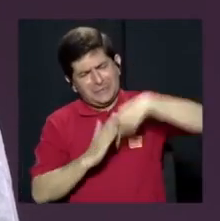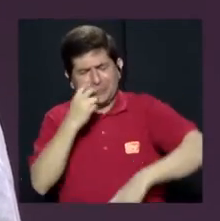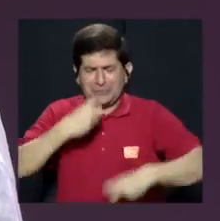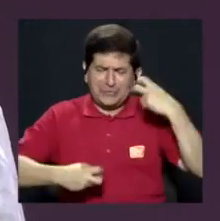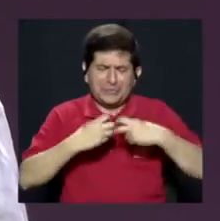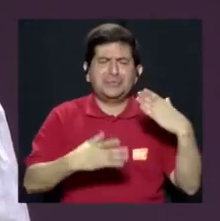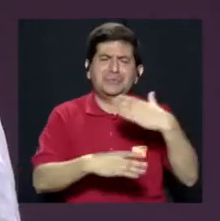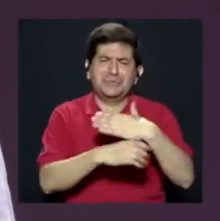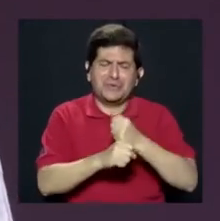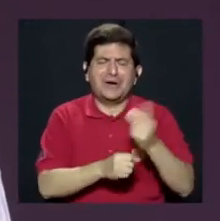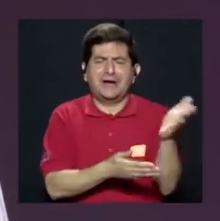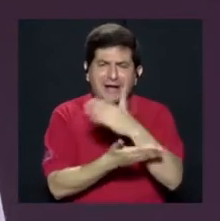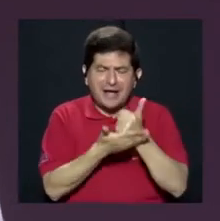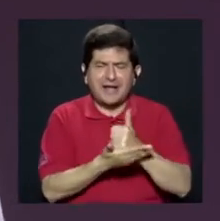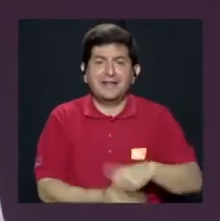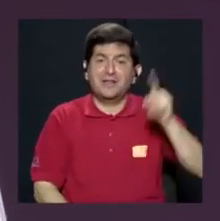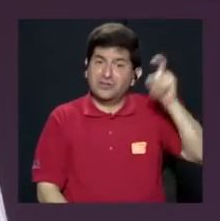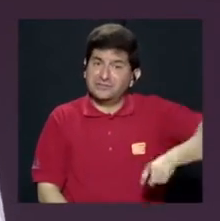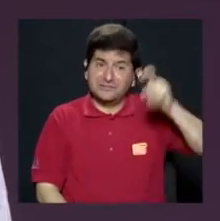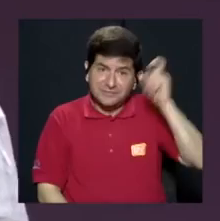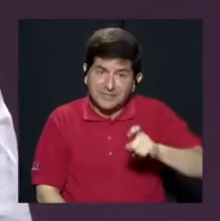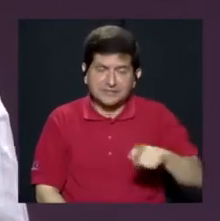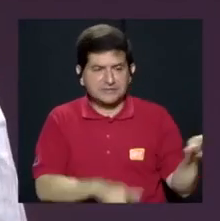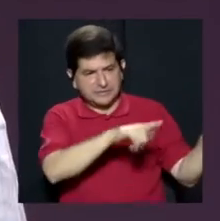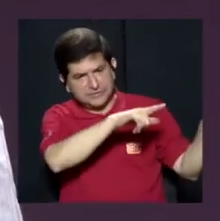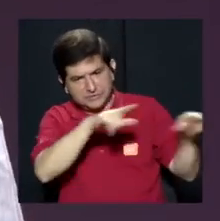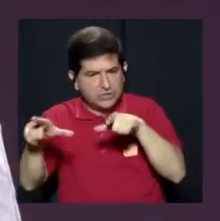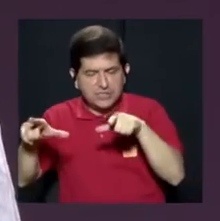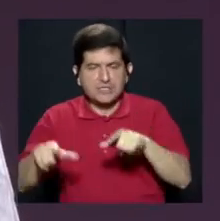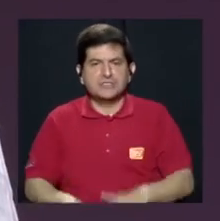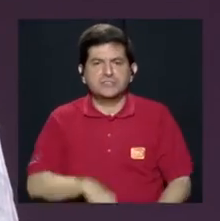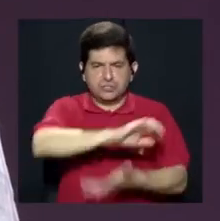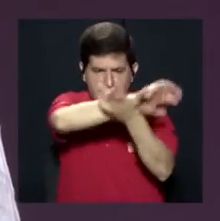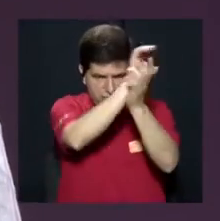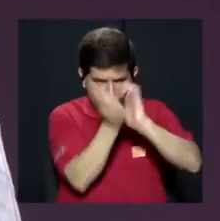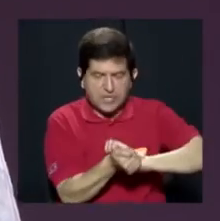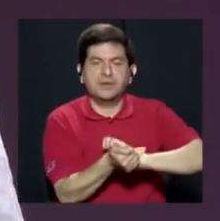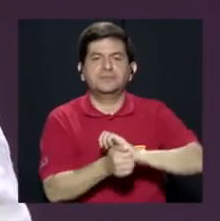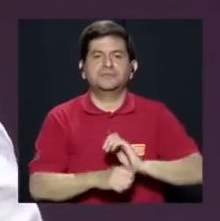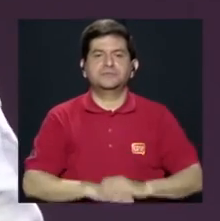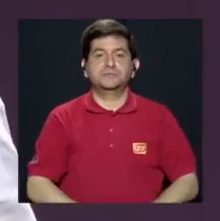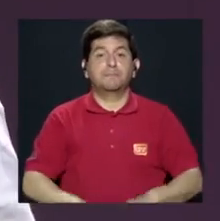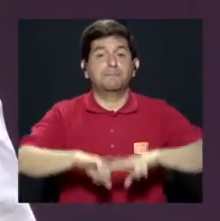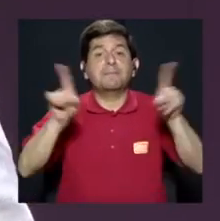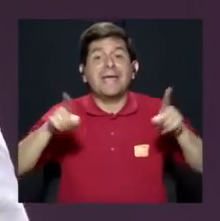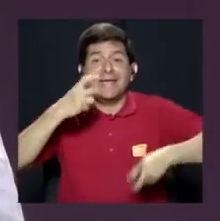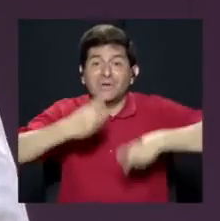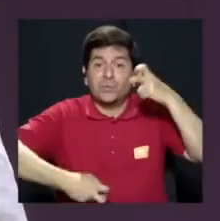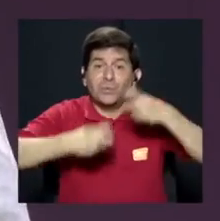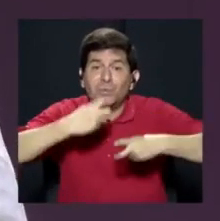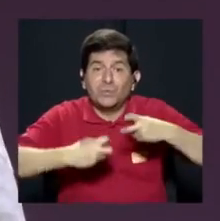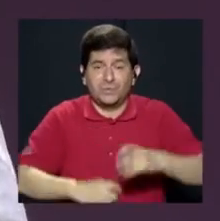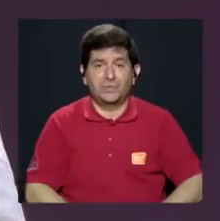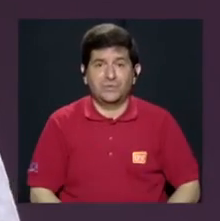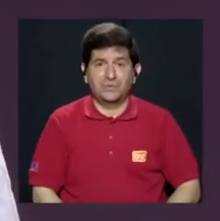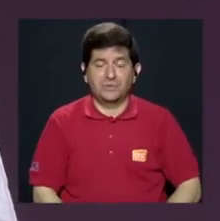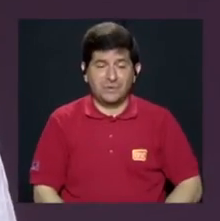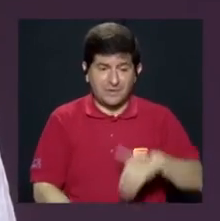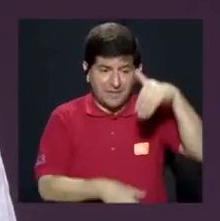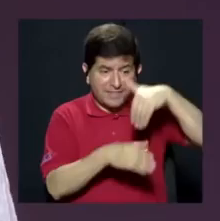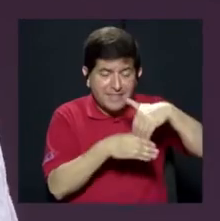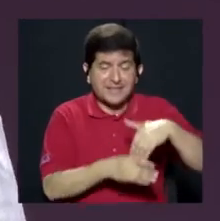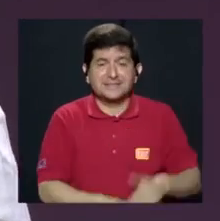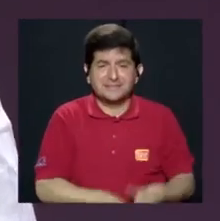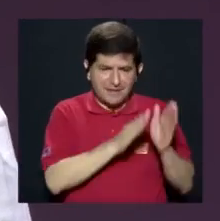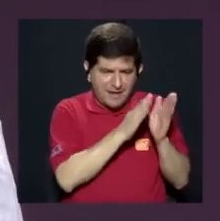algo al respecto, que están dispuestos y dispuestas a hacer las transformaciones que sean necesarias, pero el problema es que desde el orden